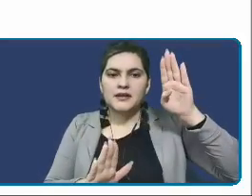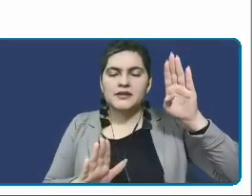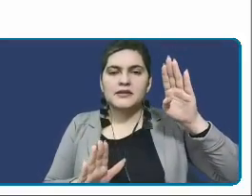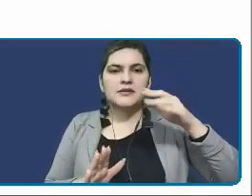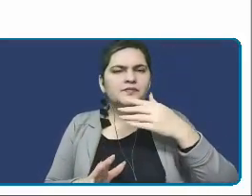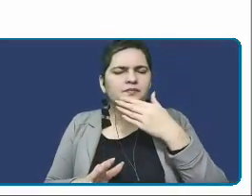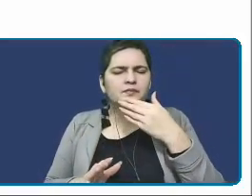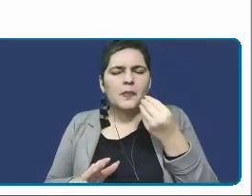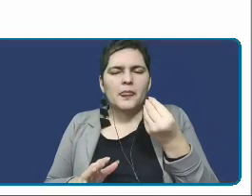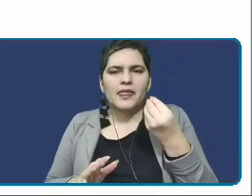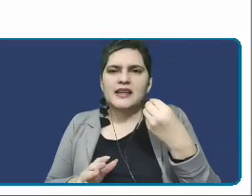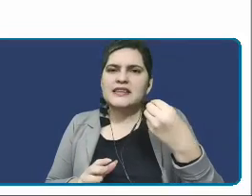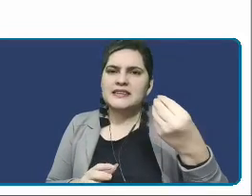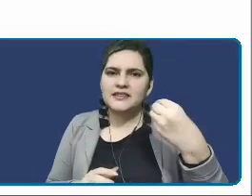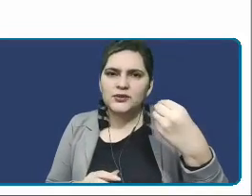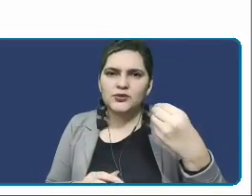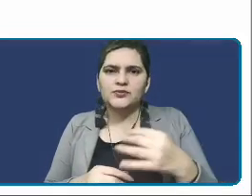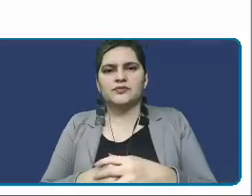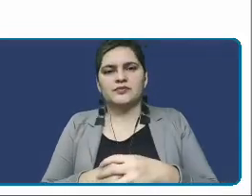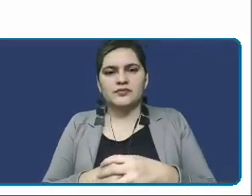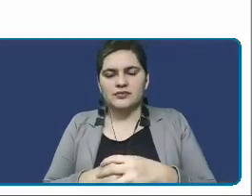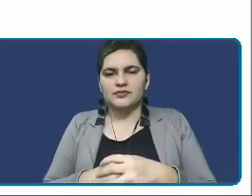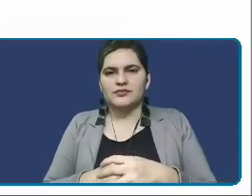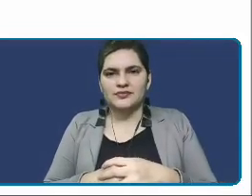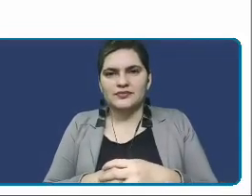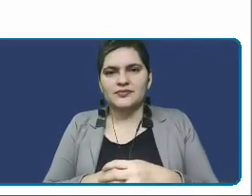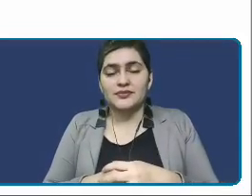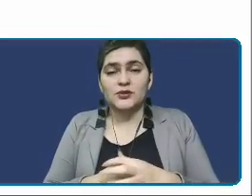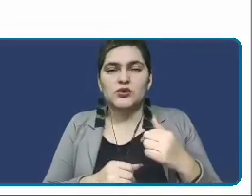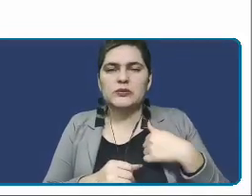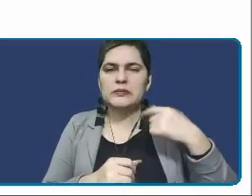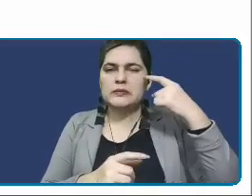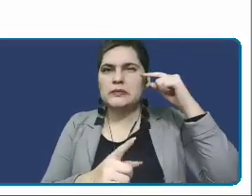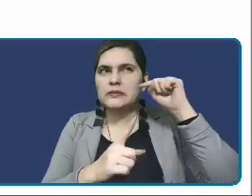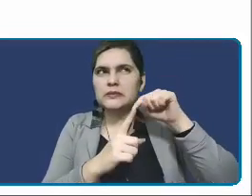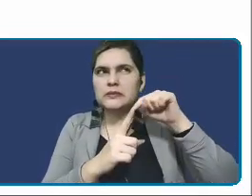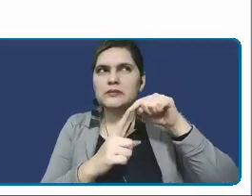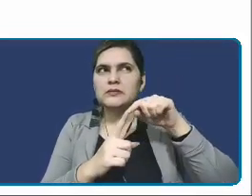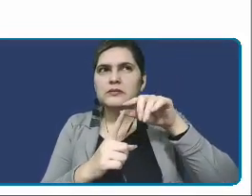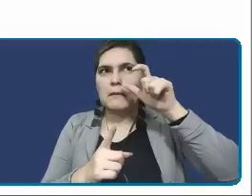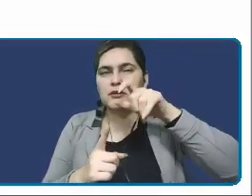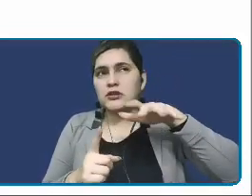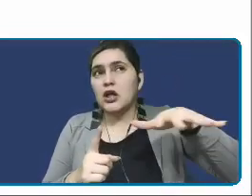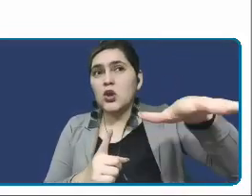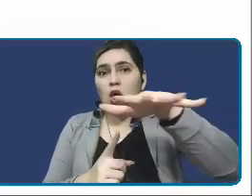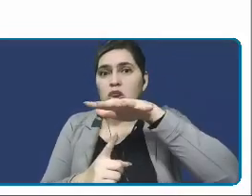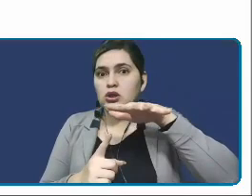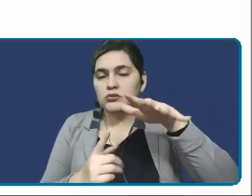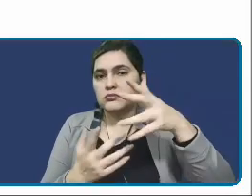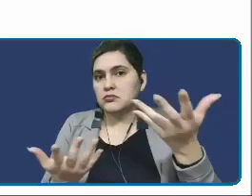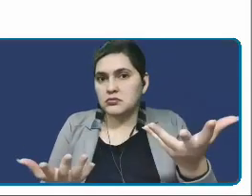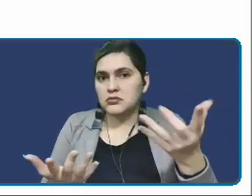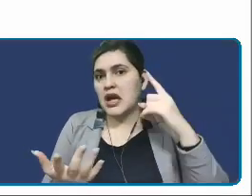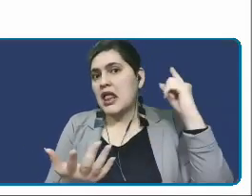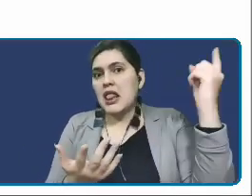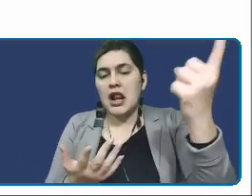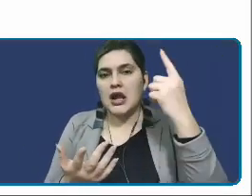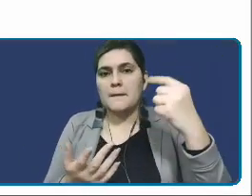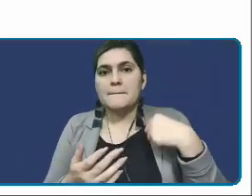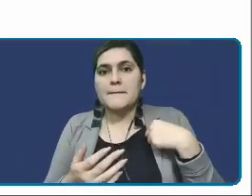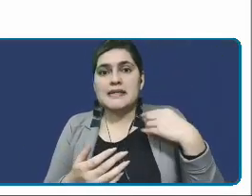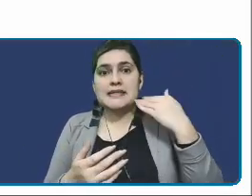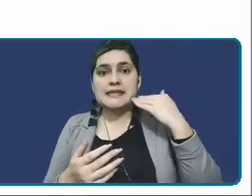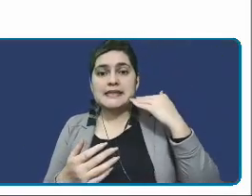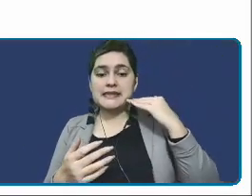rico. Entonces, si estoy pensando, esto es para la población general, que mi niño, mi niña tiene una dificultad